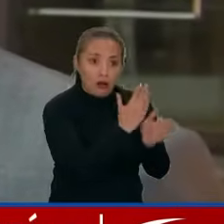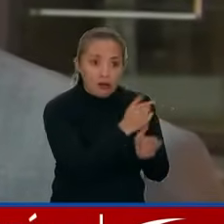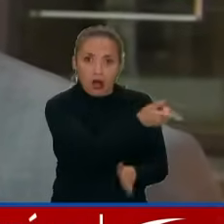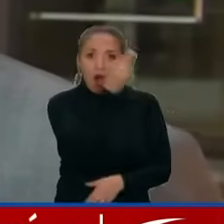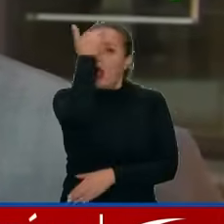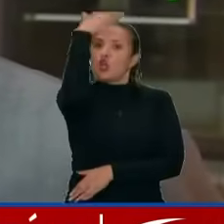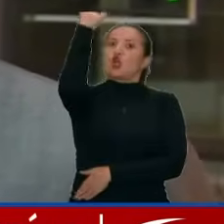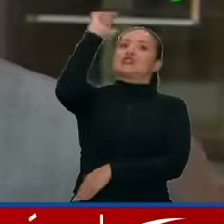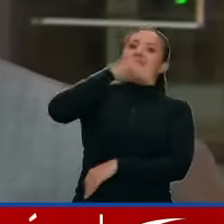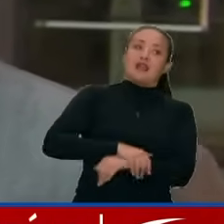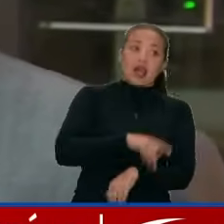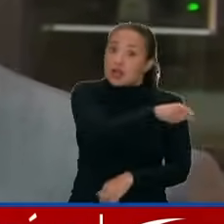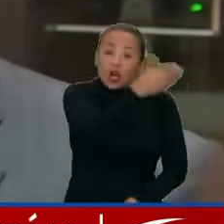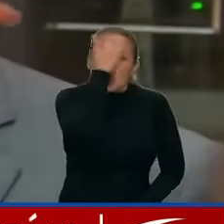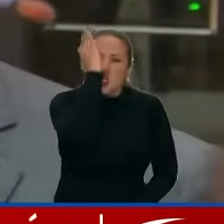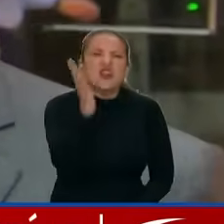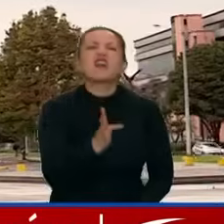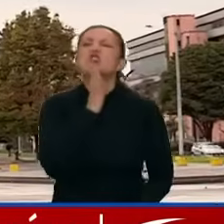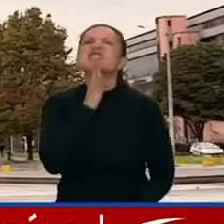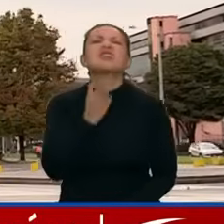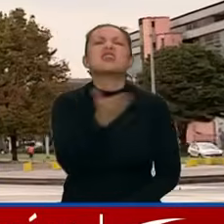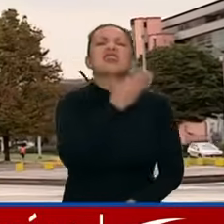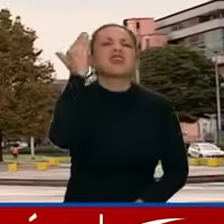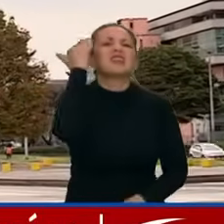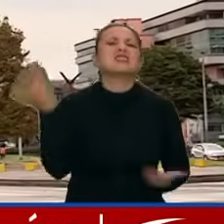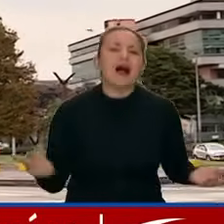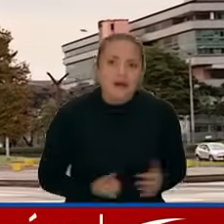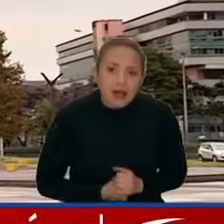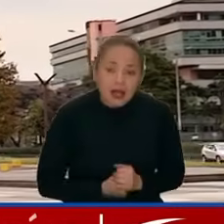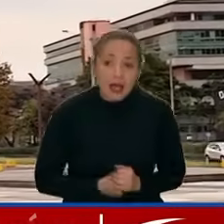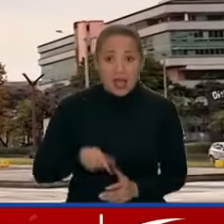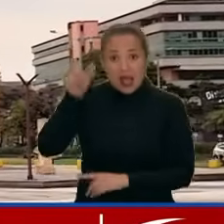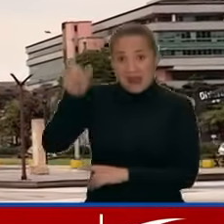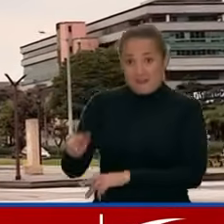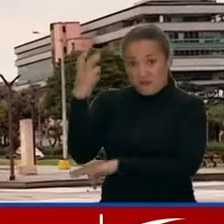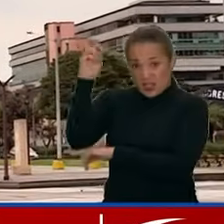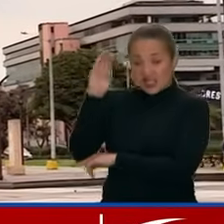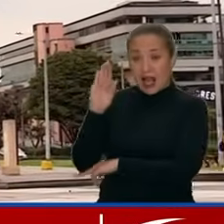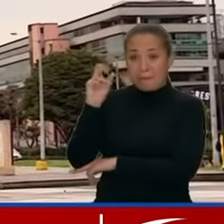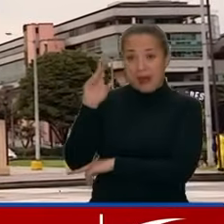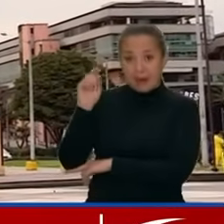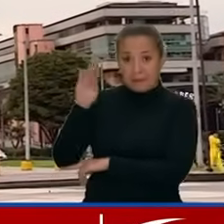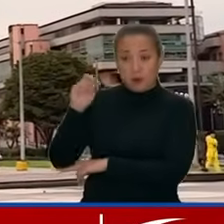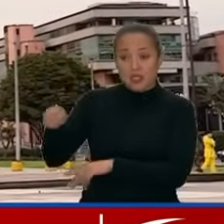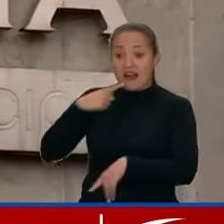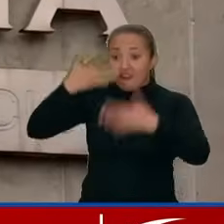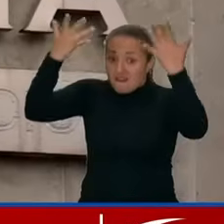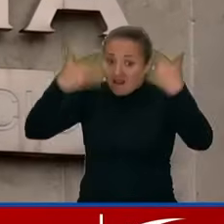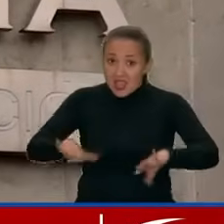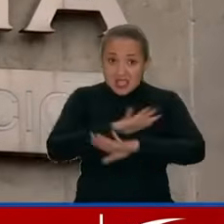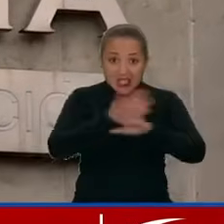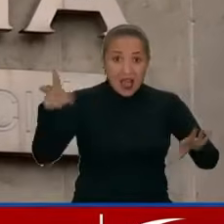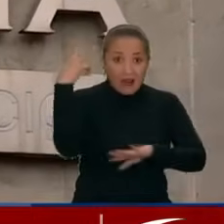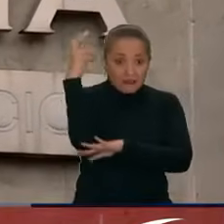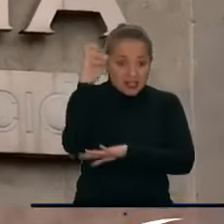Entonces si él no sabe quién sabe Barbosa asegura que una vez finalice su periodo como fiscal general su vida corre peligro